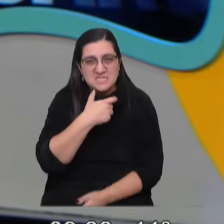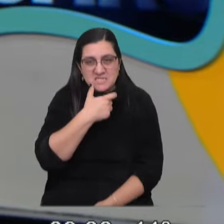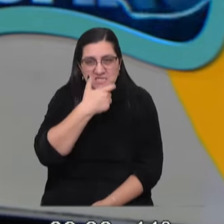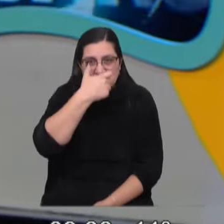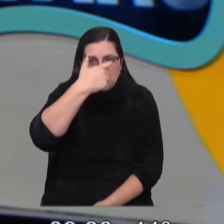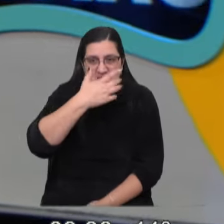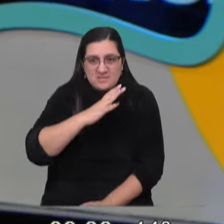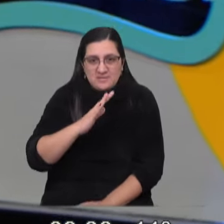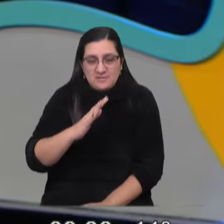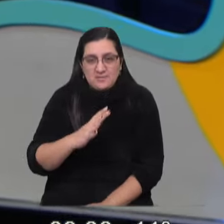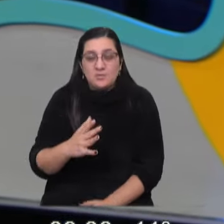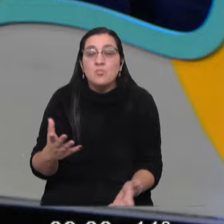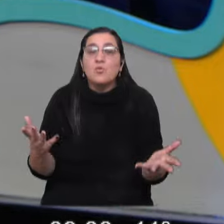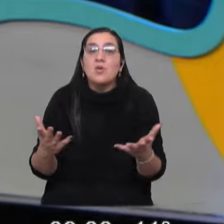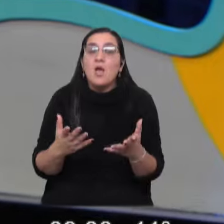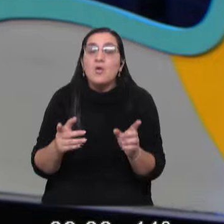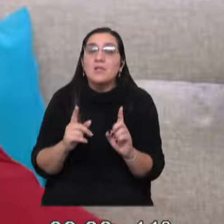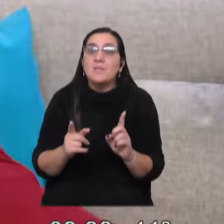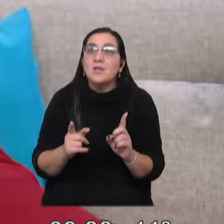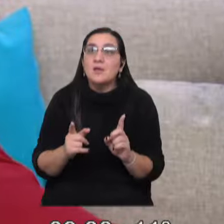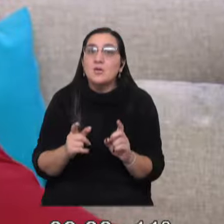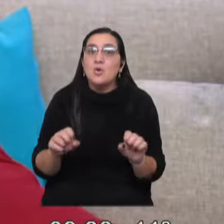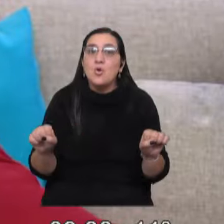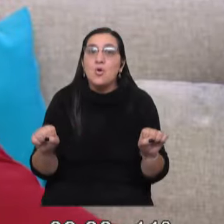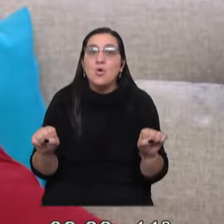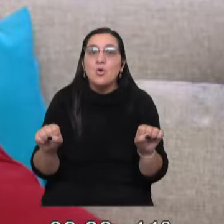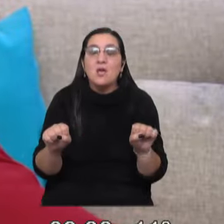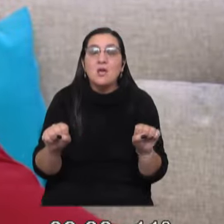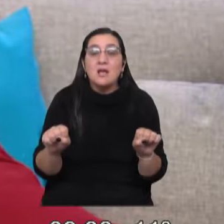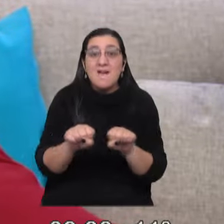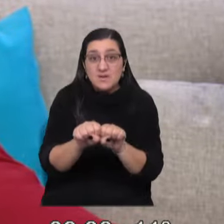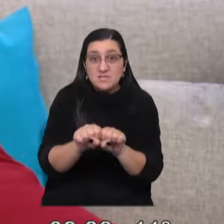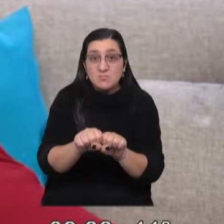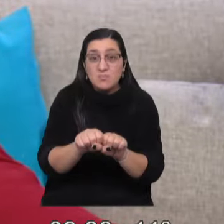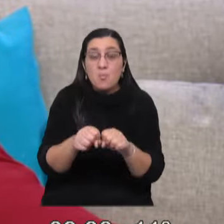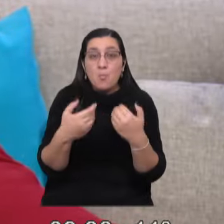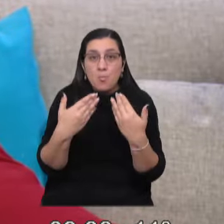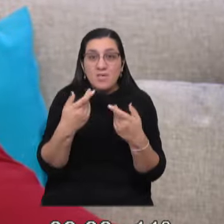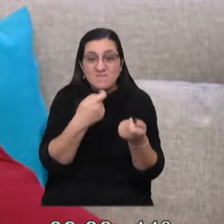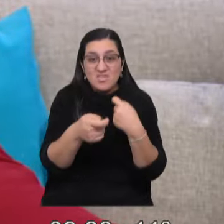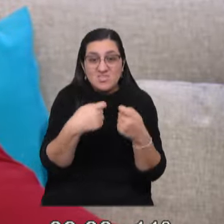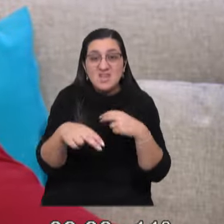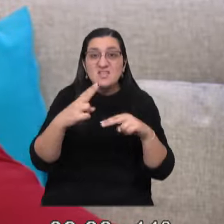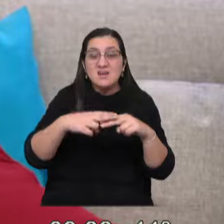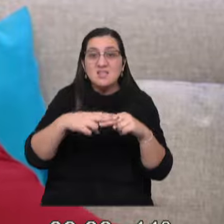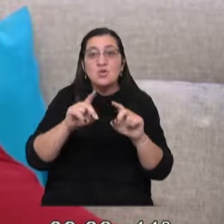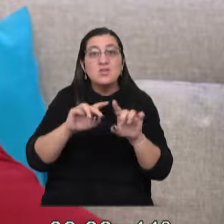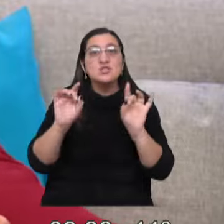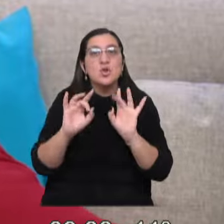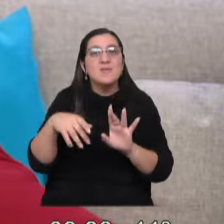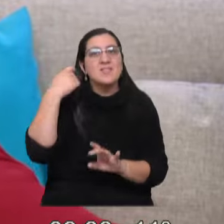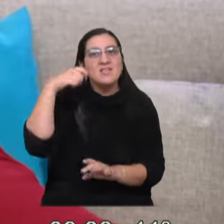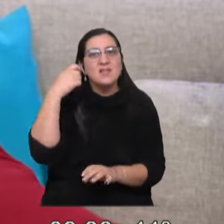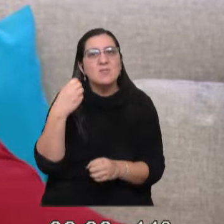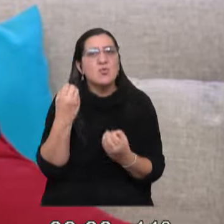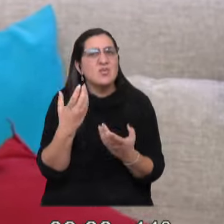cuenta es como que ahora las también los los cables van a poder vender internet viste ya no solo monopolio dantel por qué esto